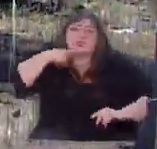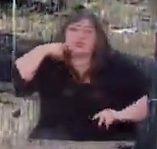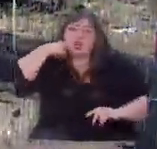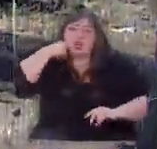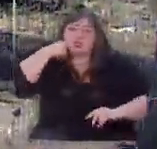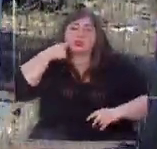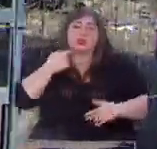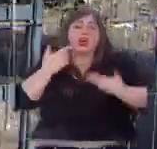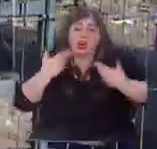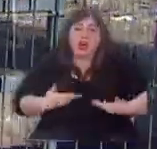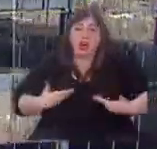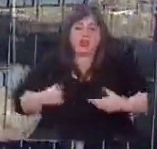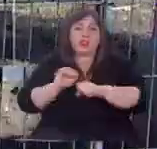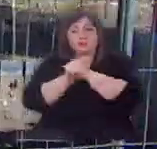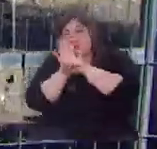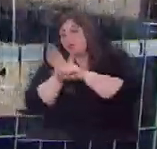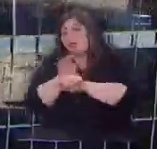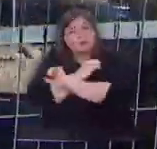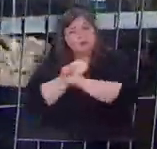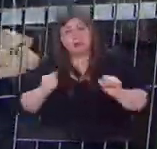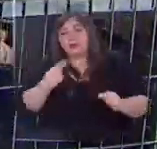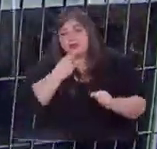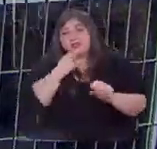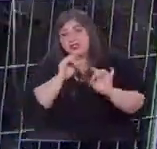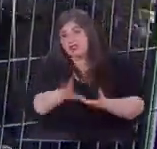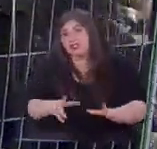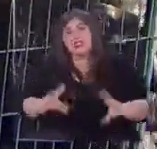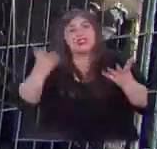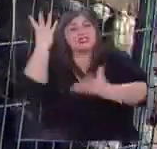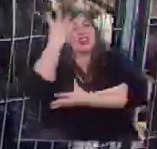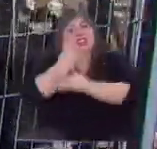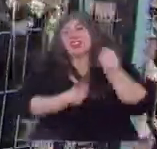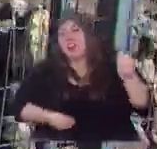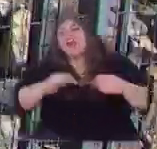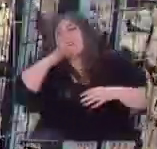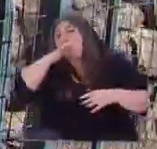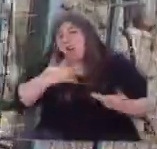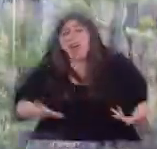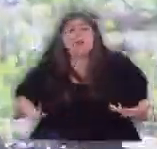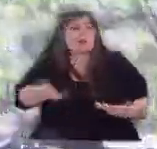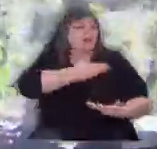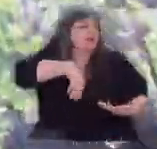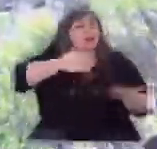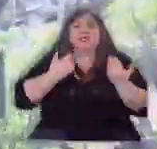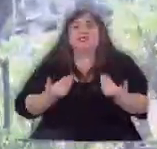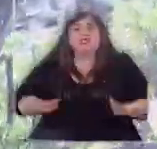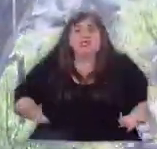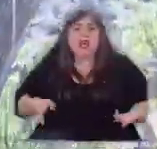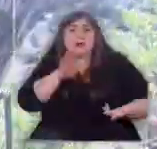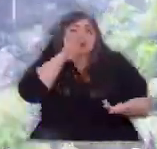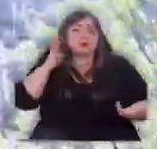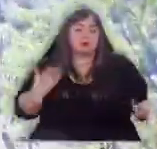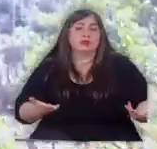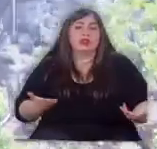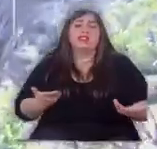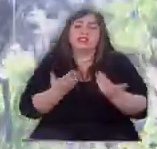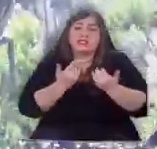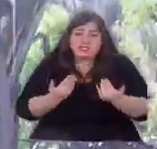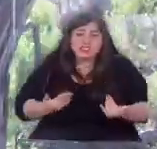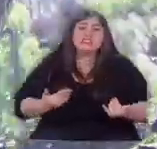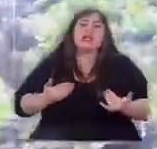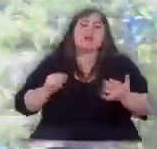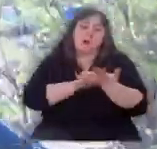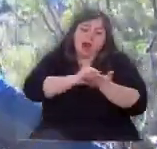Hoy con la pandemia se ha vuelto insostenible. Se agota el agua y nosotros necesitamos. Necesitamos